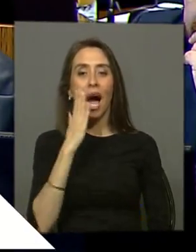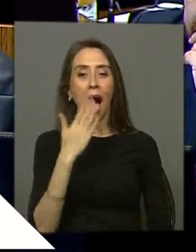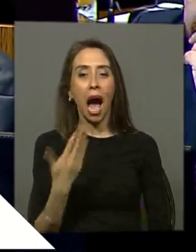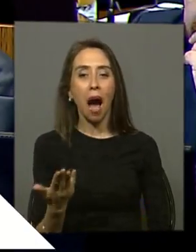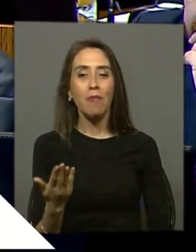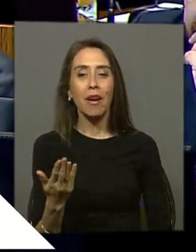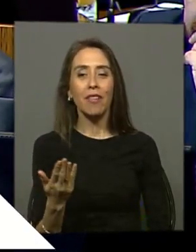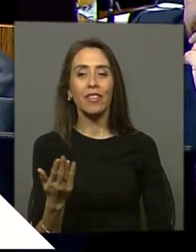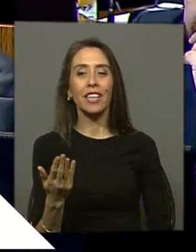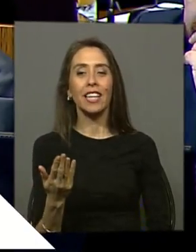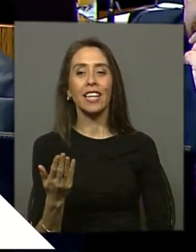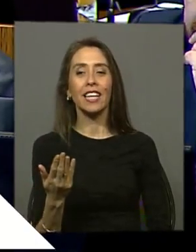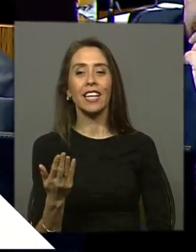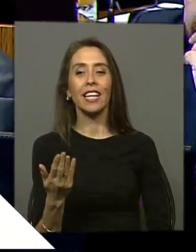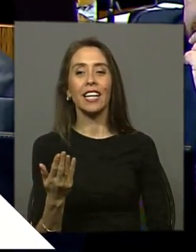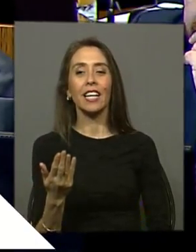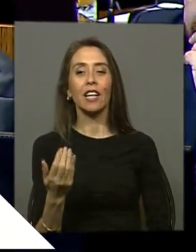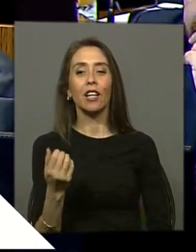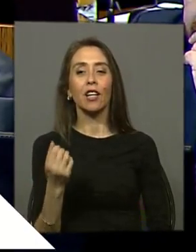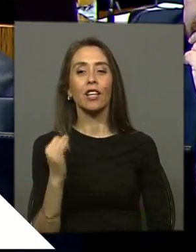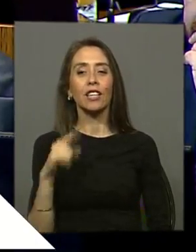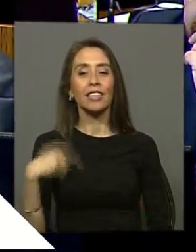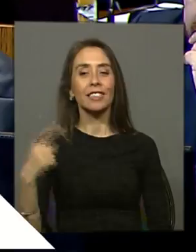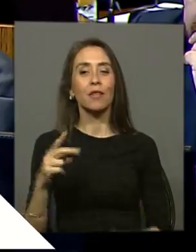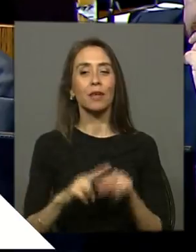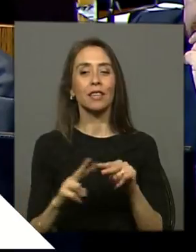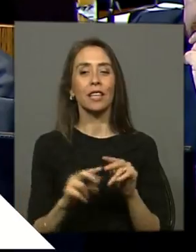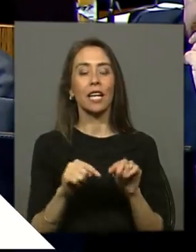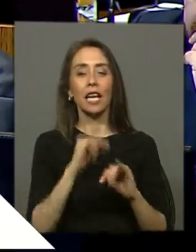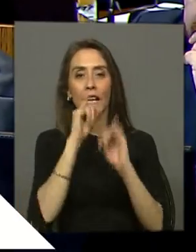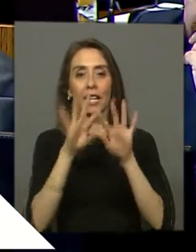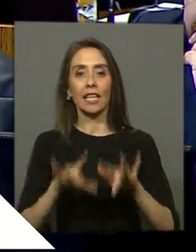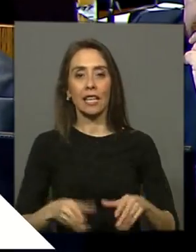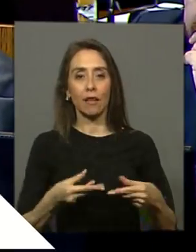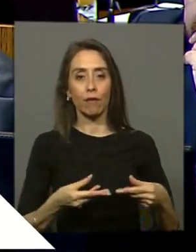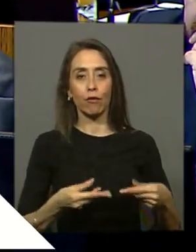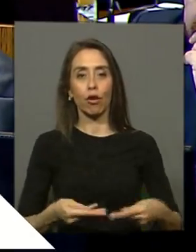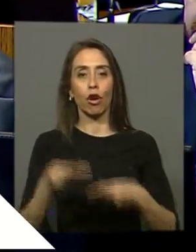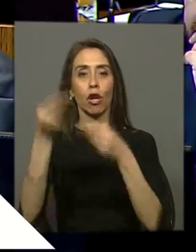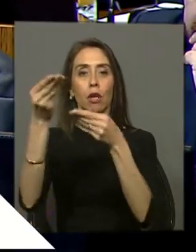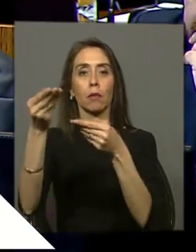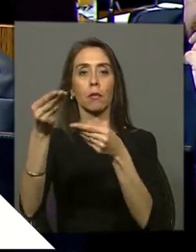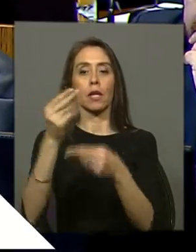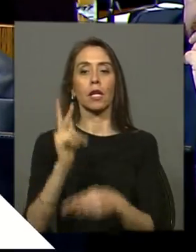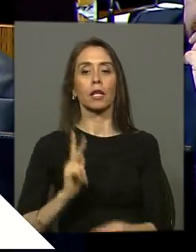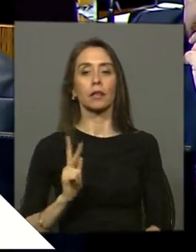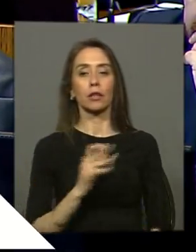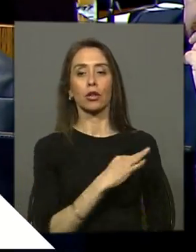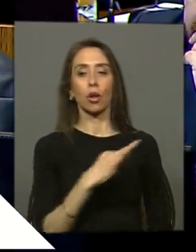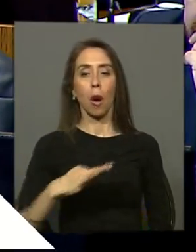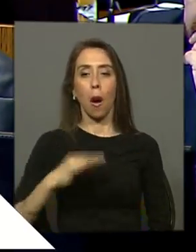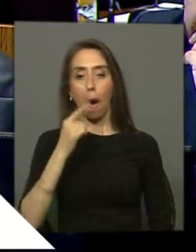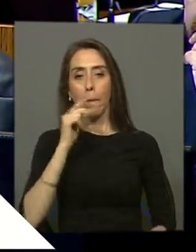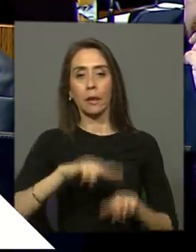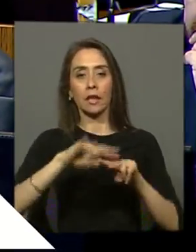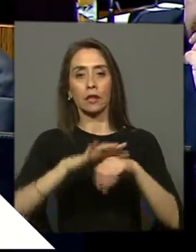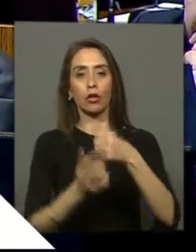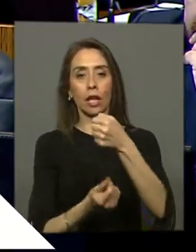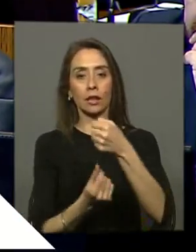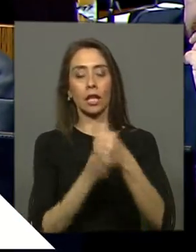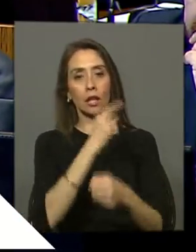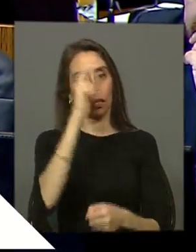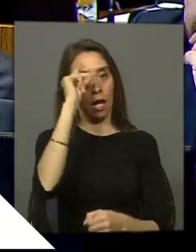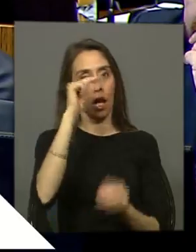pudiera remitir entiendo que así se hace habitualmente este informe al señor ministro de hacienda a objeto que el gobierno tome las iniciativas